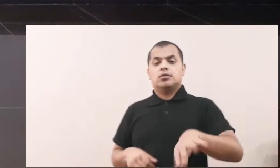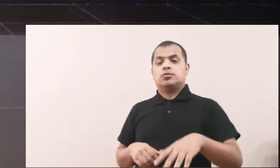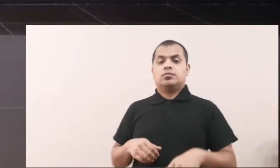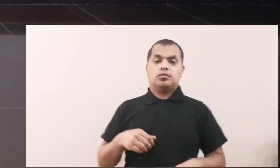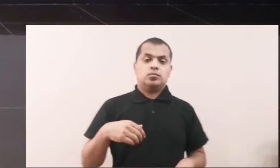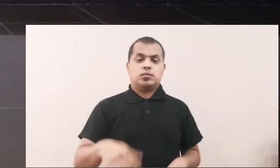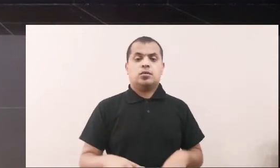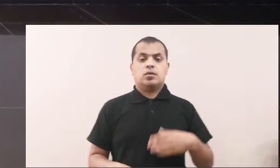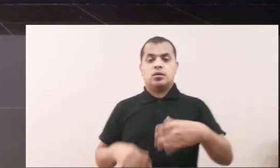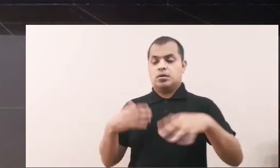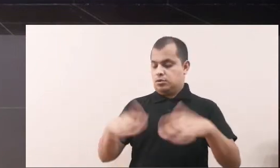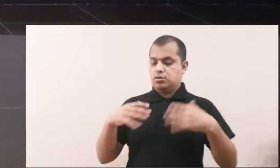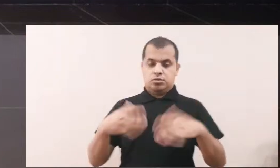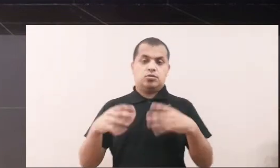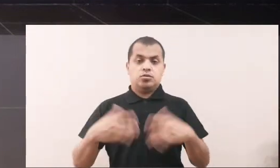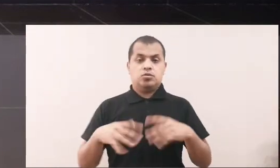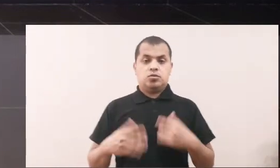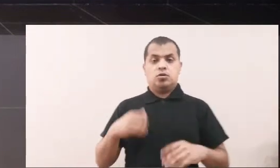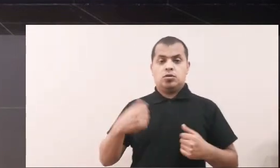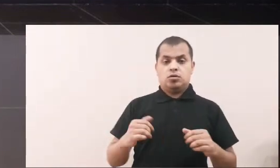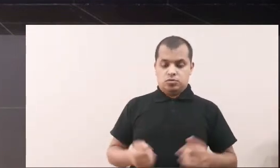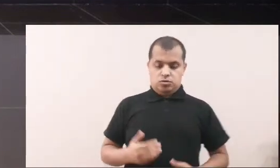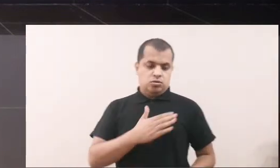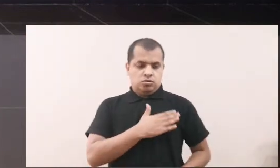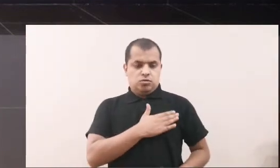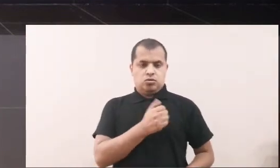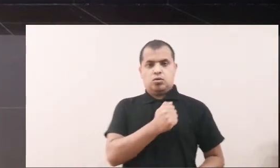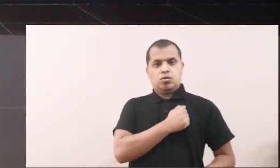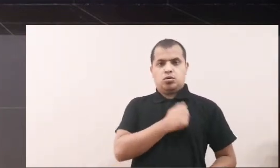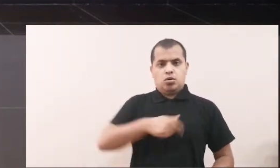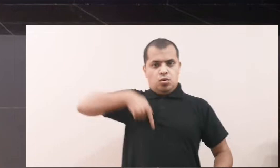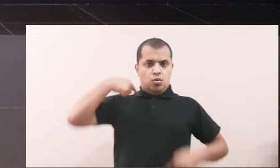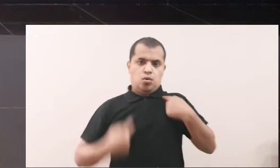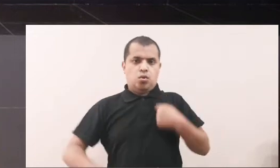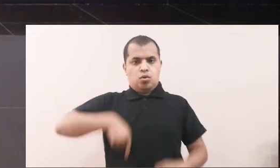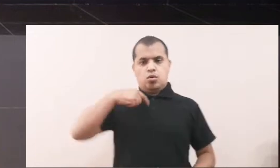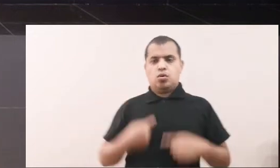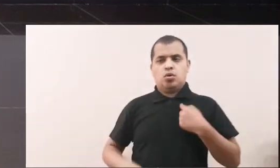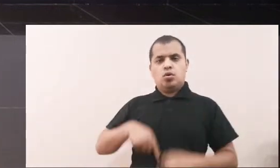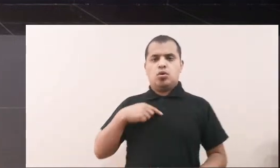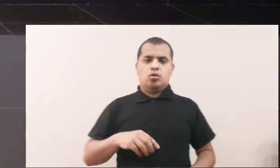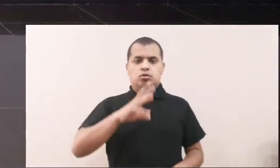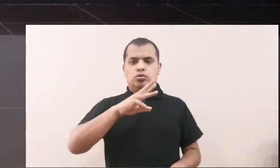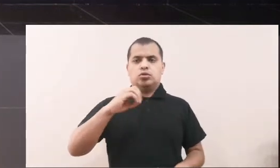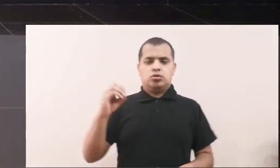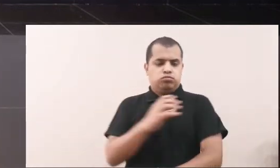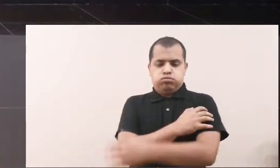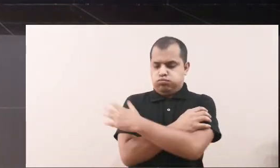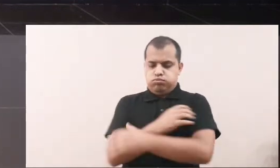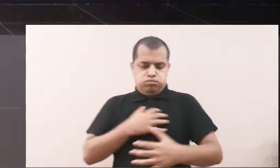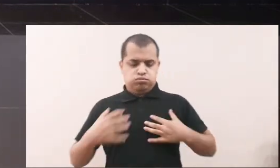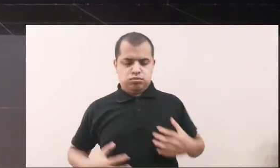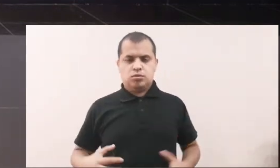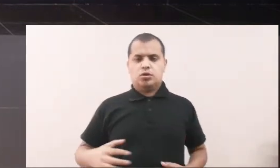las articulaciones, ya provocamos que la sangre llegue por nuestros más de 600 músculos, en los